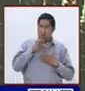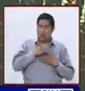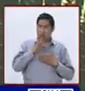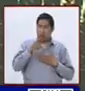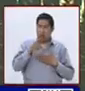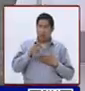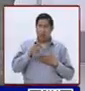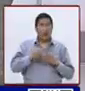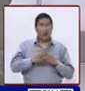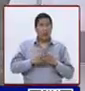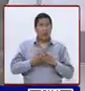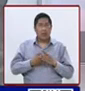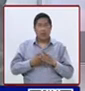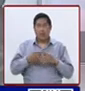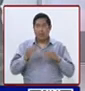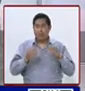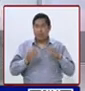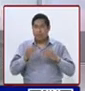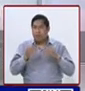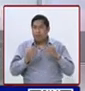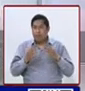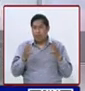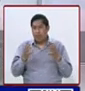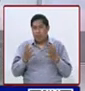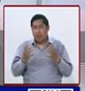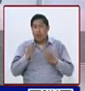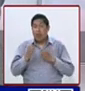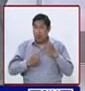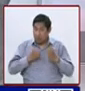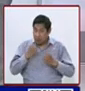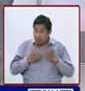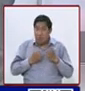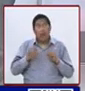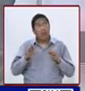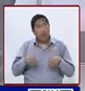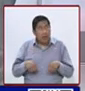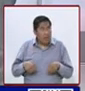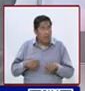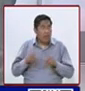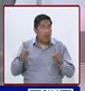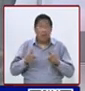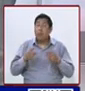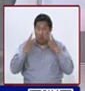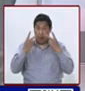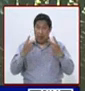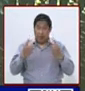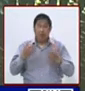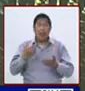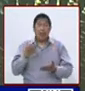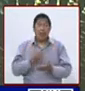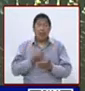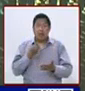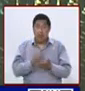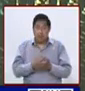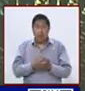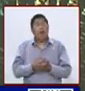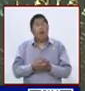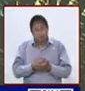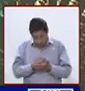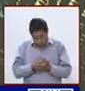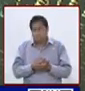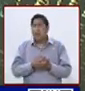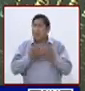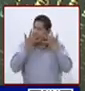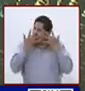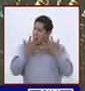ti. Empezando por la estabilidad, ¿qué te digo? Emocional. Puede ser, ¿cierto? Pero vamos a la parte económica. Pero, también. Pero lo